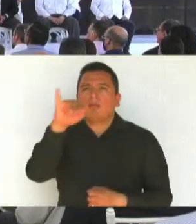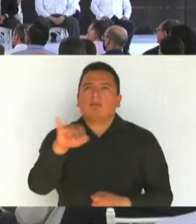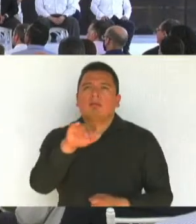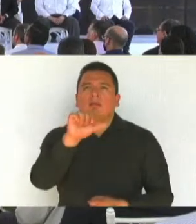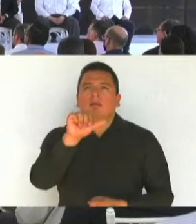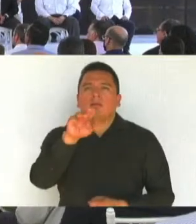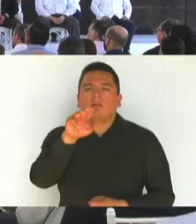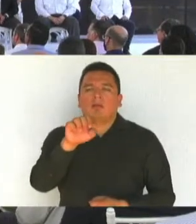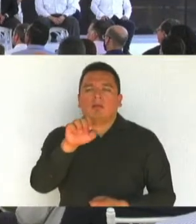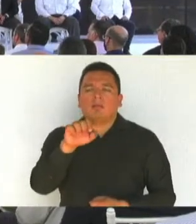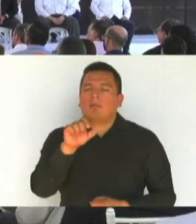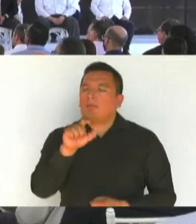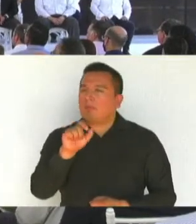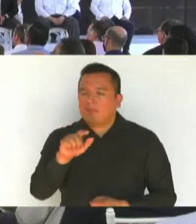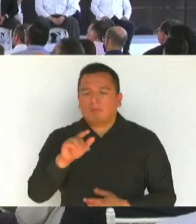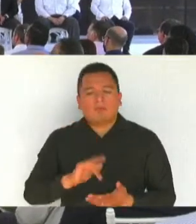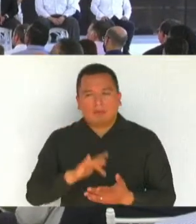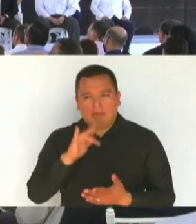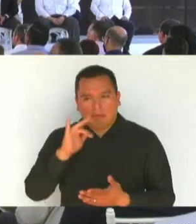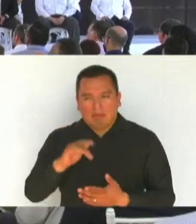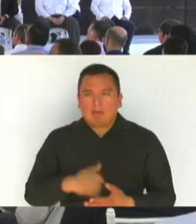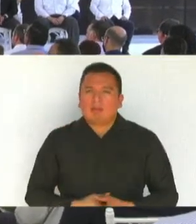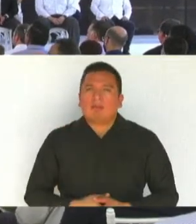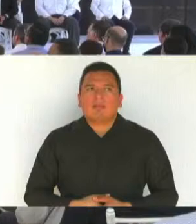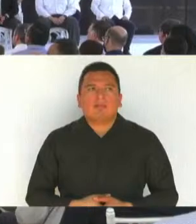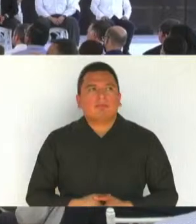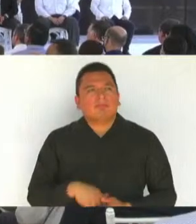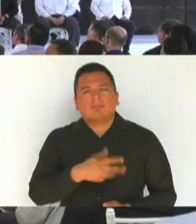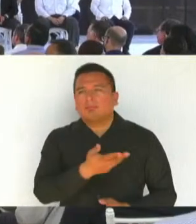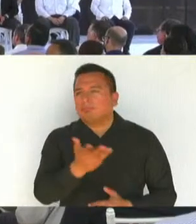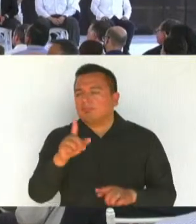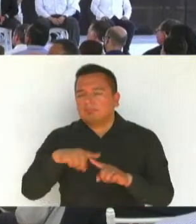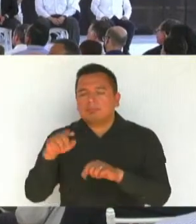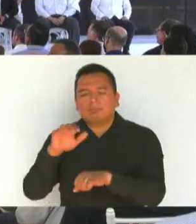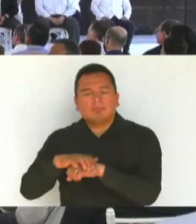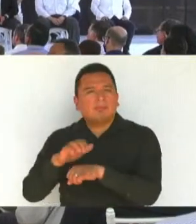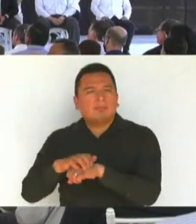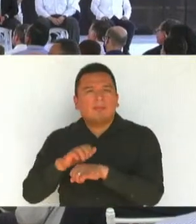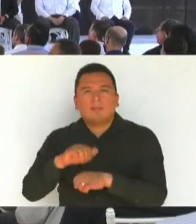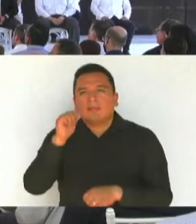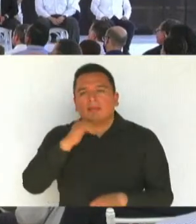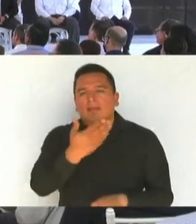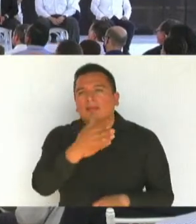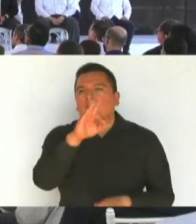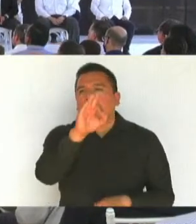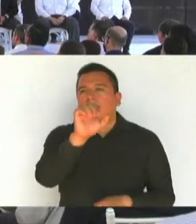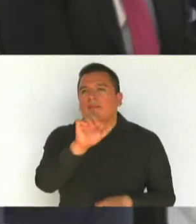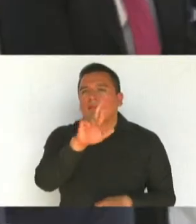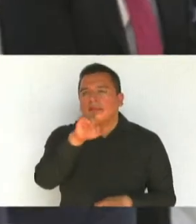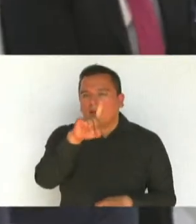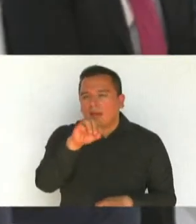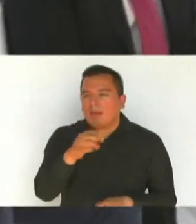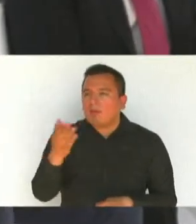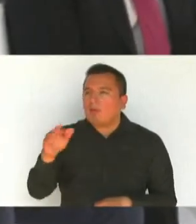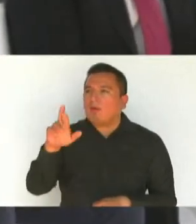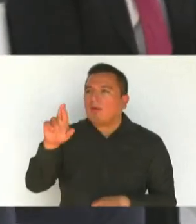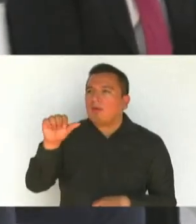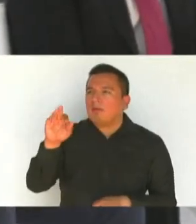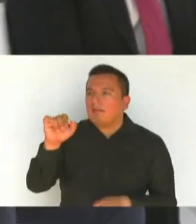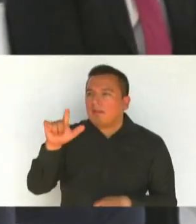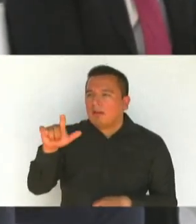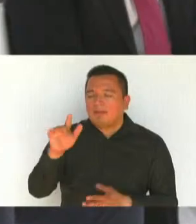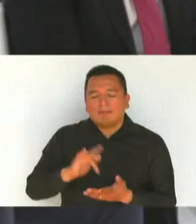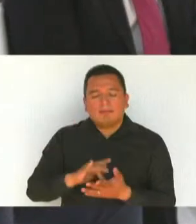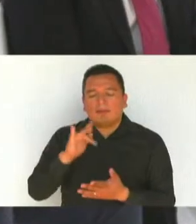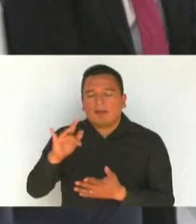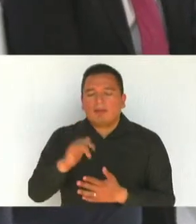la Canimex, Jaime, muchas gracias. Y bueno, a los amigos siempre, a Fernando Alaniz y a Rafael Rebollar, muchas gracias